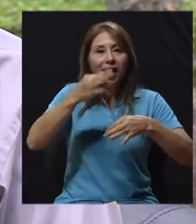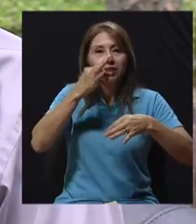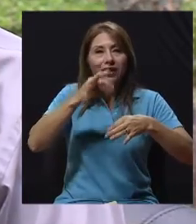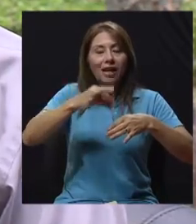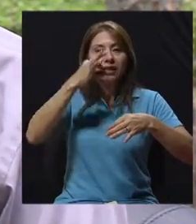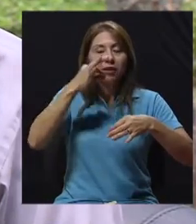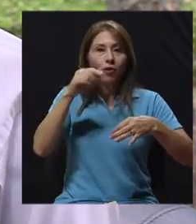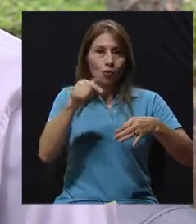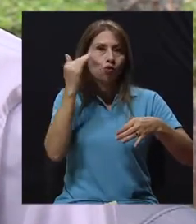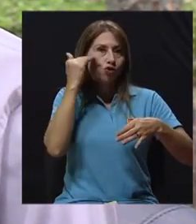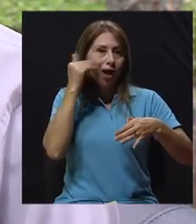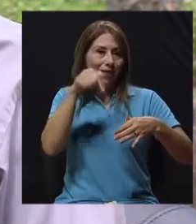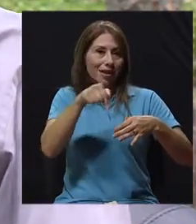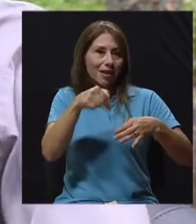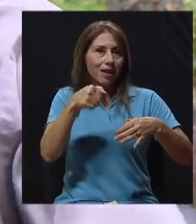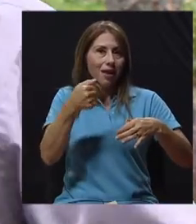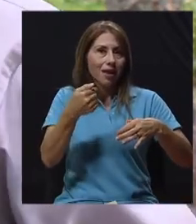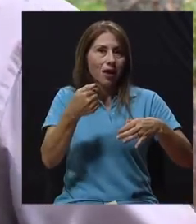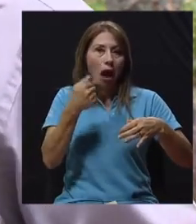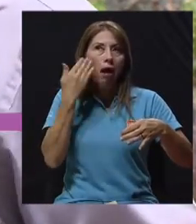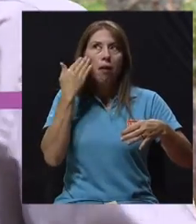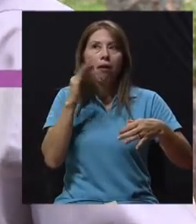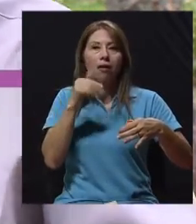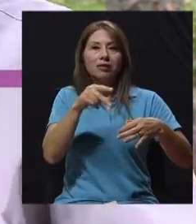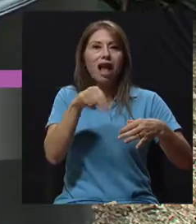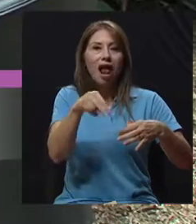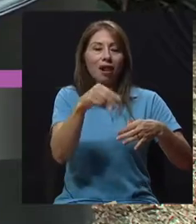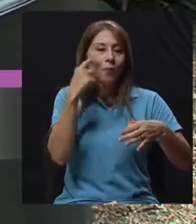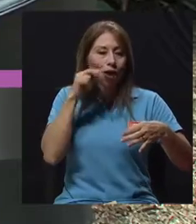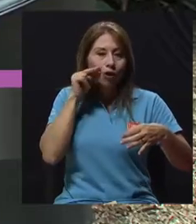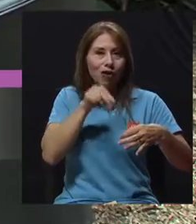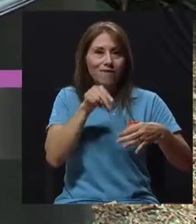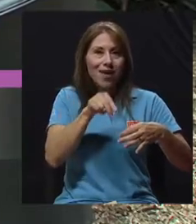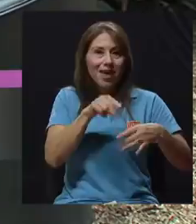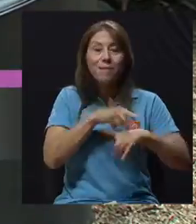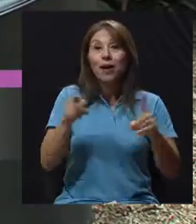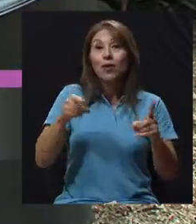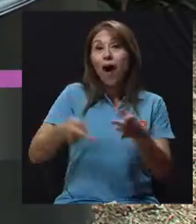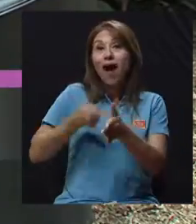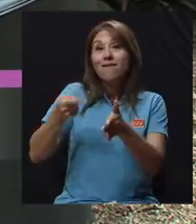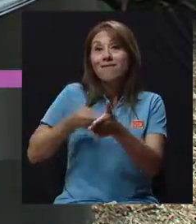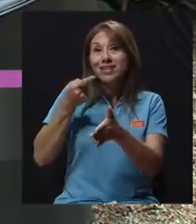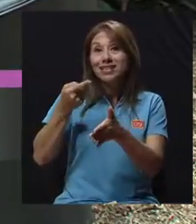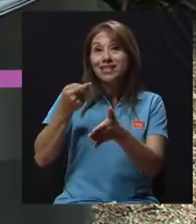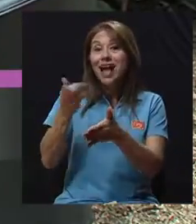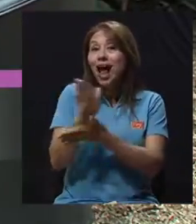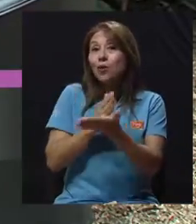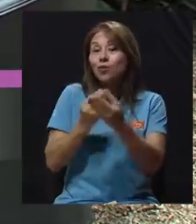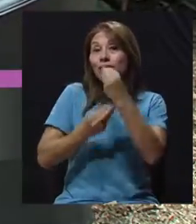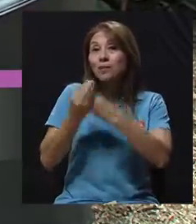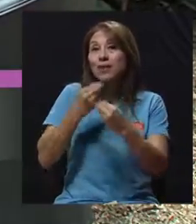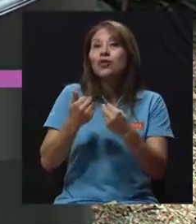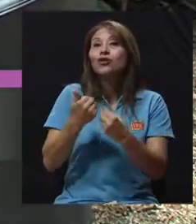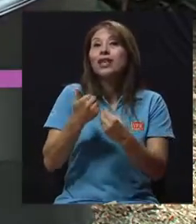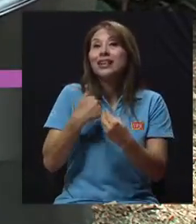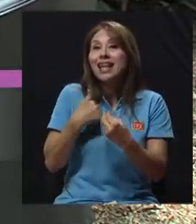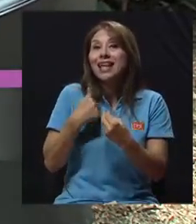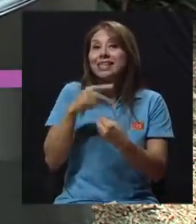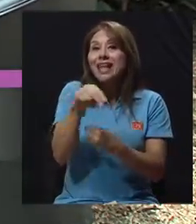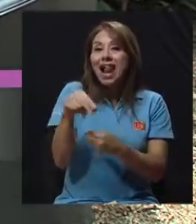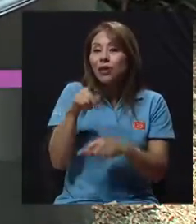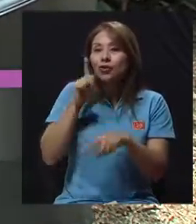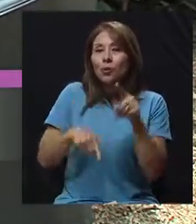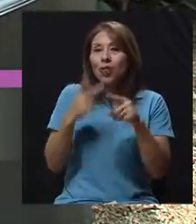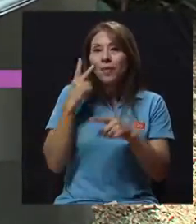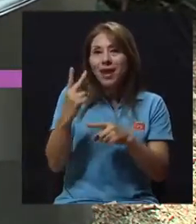tostadas o alguno de estos, pues obviamente uno sabe que tienen sal porque uno puede ver la sal. Uh-huh. Pero a veces hay alimentos que tienen sal y que uno no puede ver la sal y que solo leyendo la